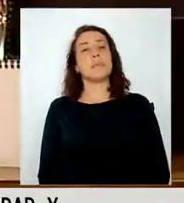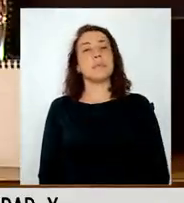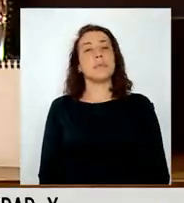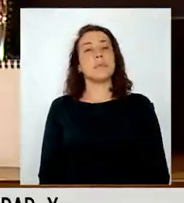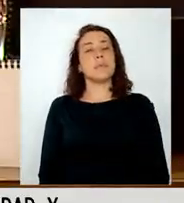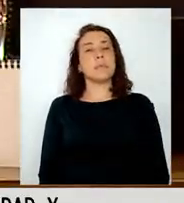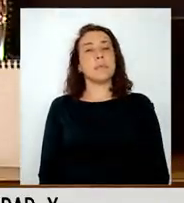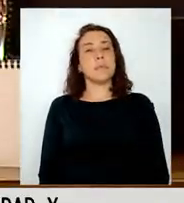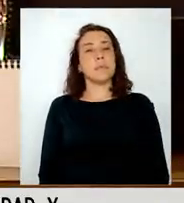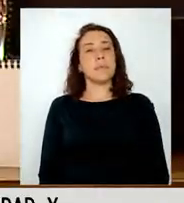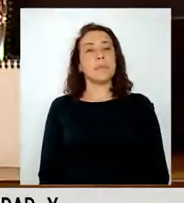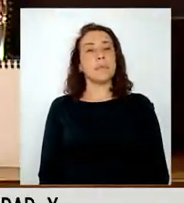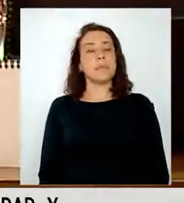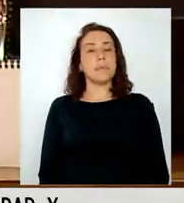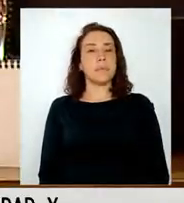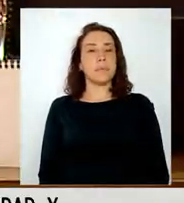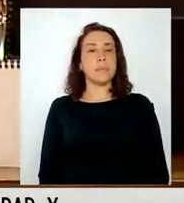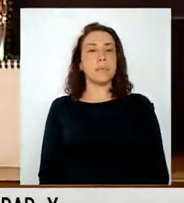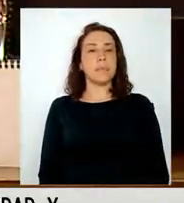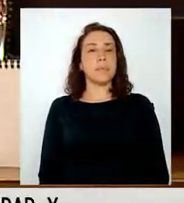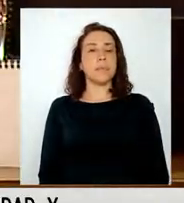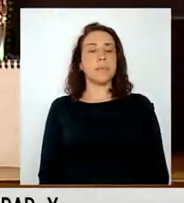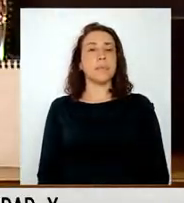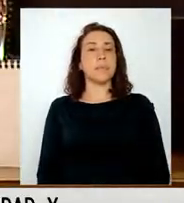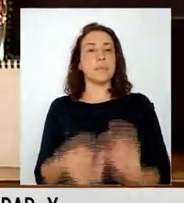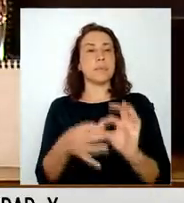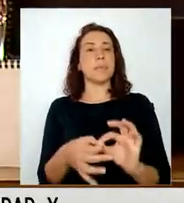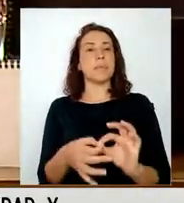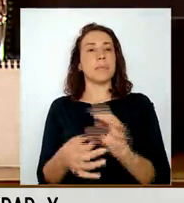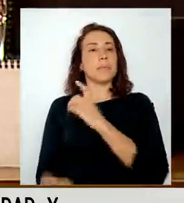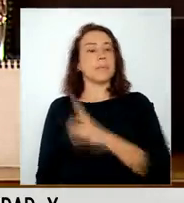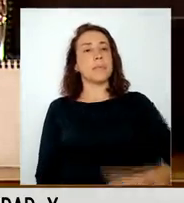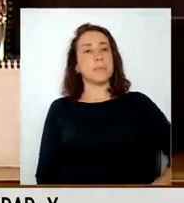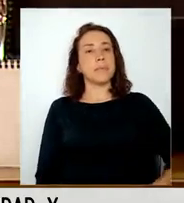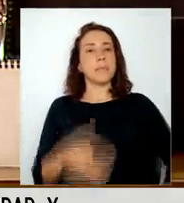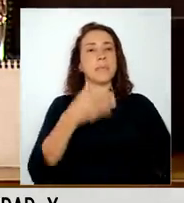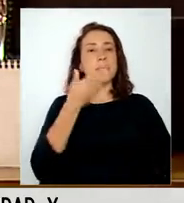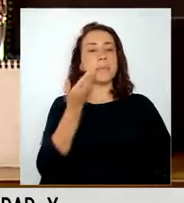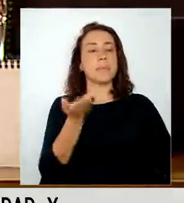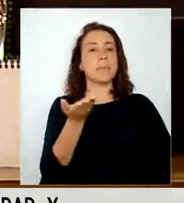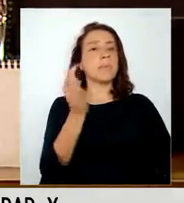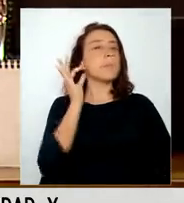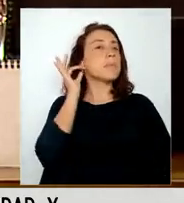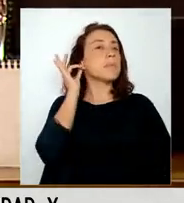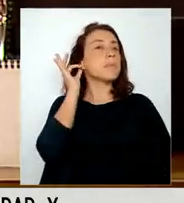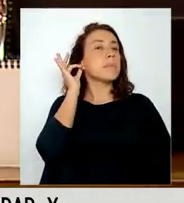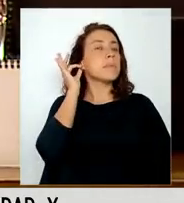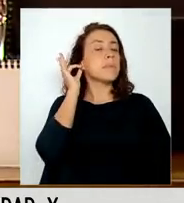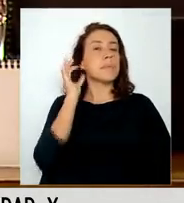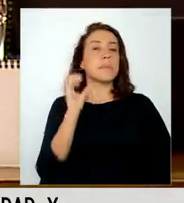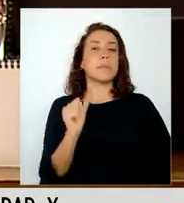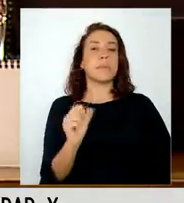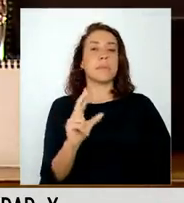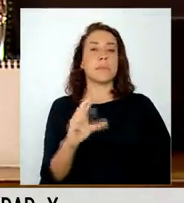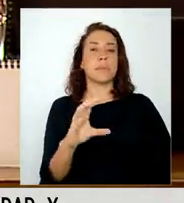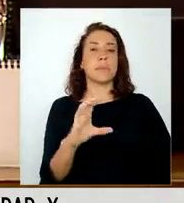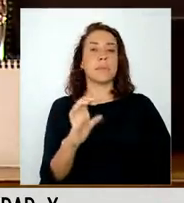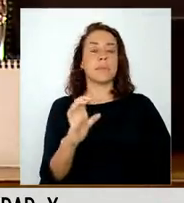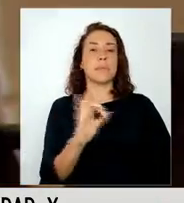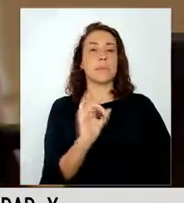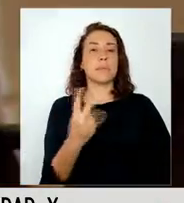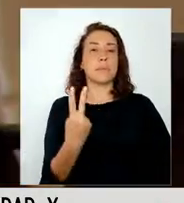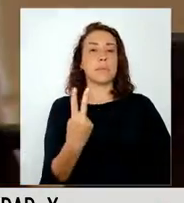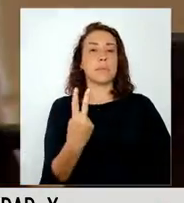Gracias diputada continuación Le ofrezco la palabra a la diputada Mónica Arce se prepara el diputado leónidas